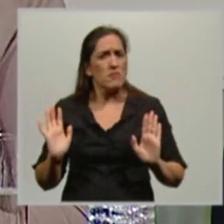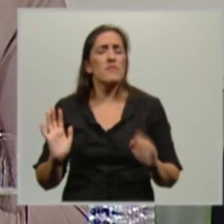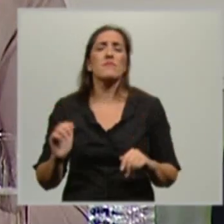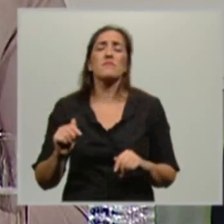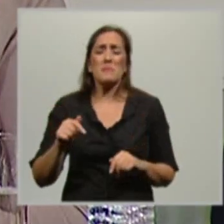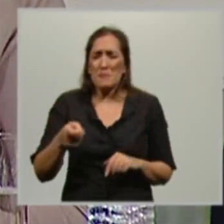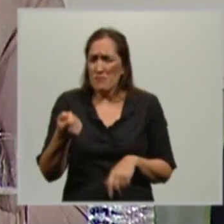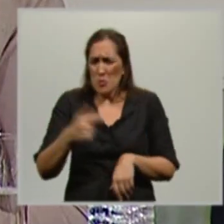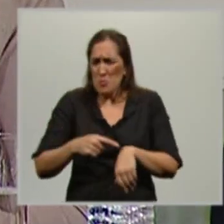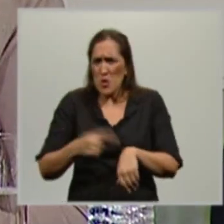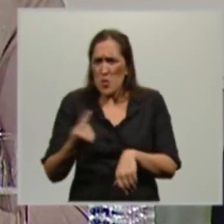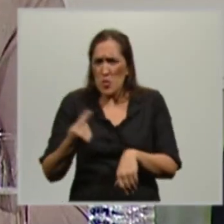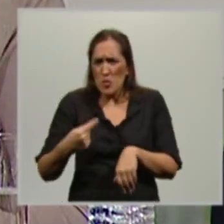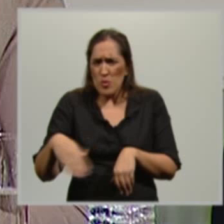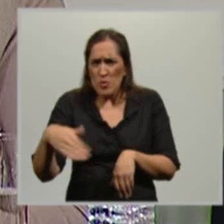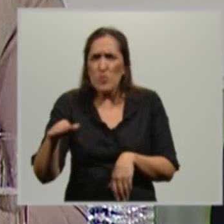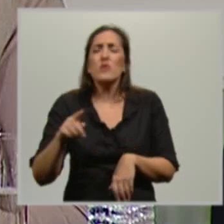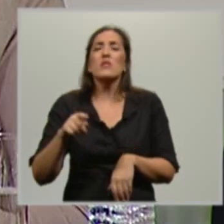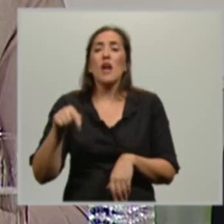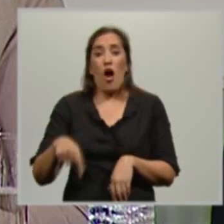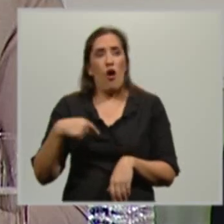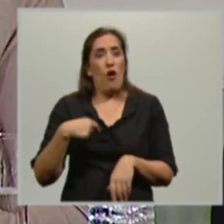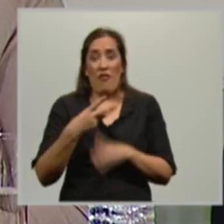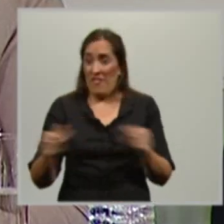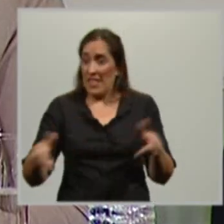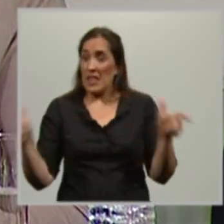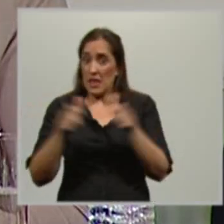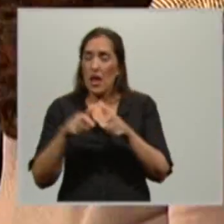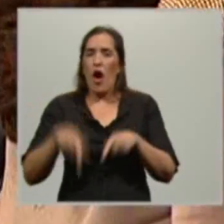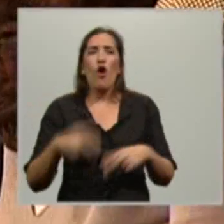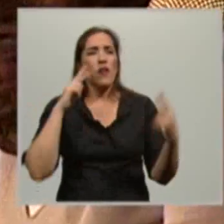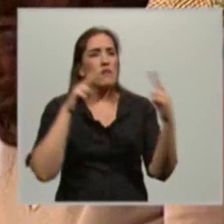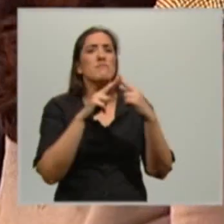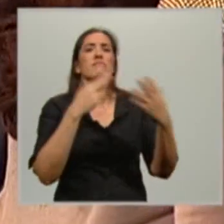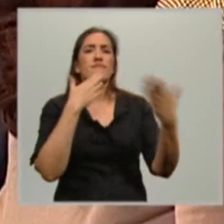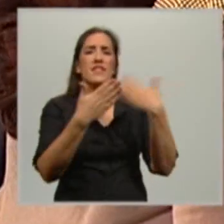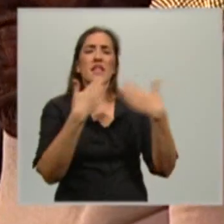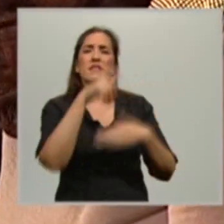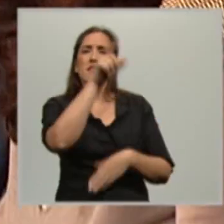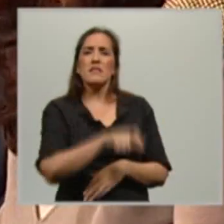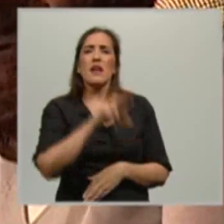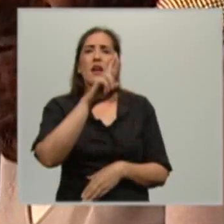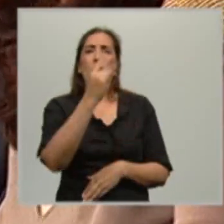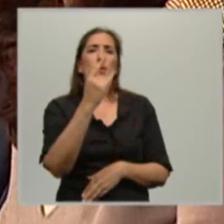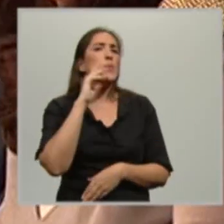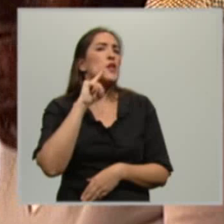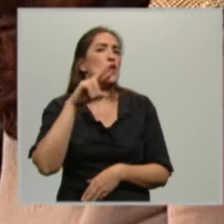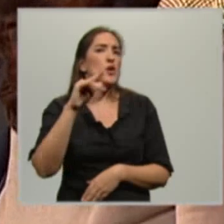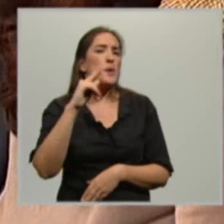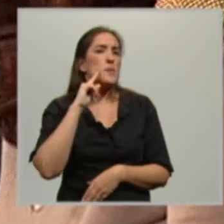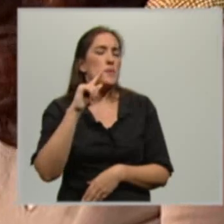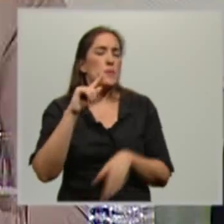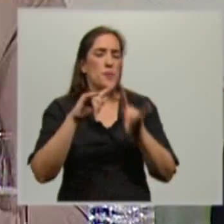unos minutos más, cuando salga de aquí, me voy a entrevistar con el doctor Rabinovich. Y hoy, en la página